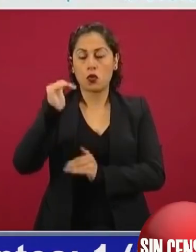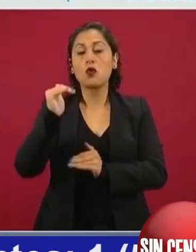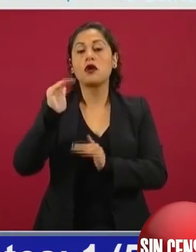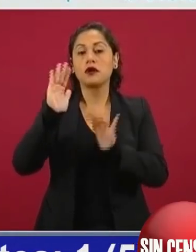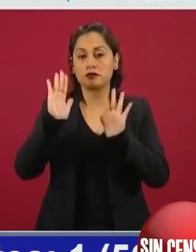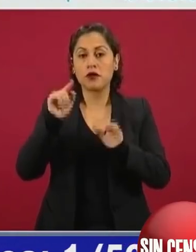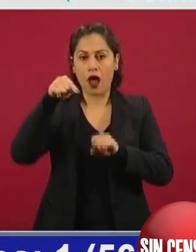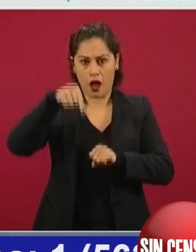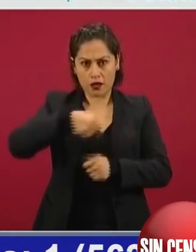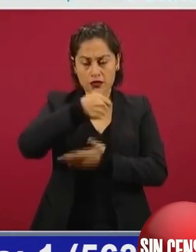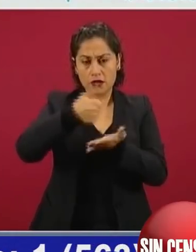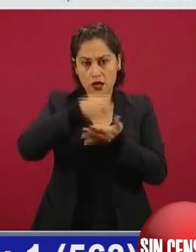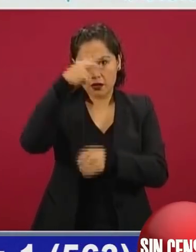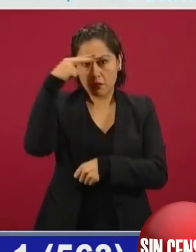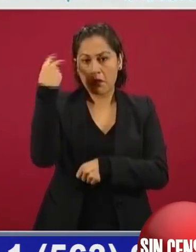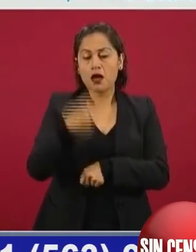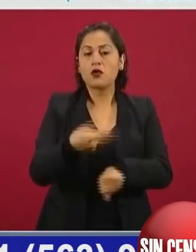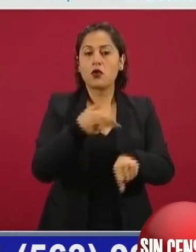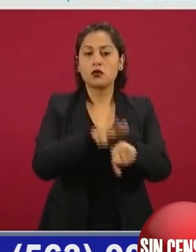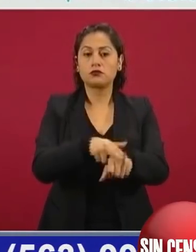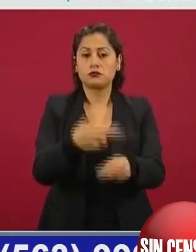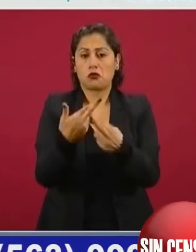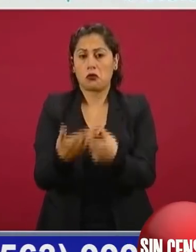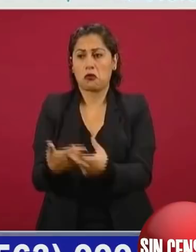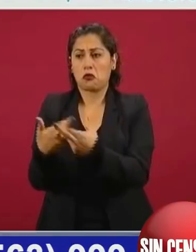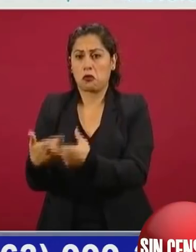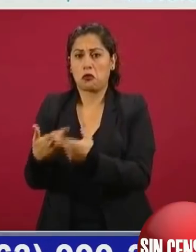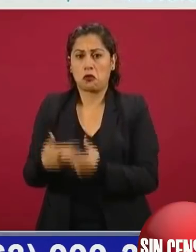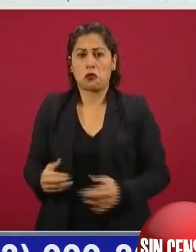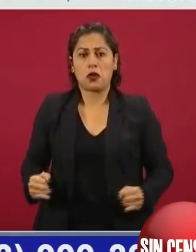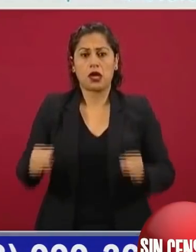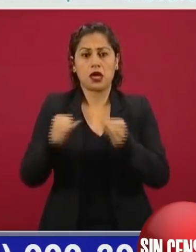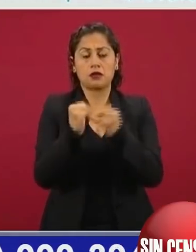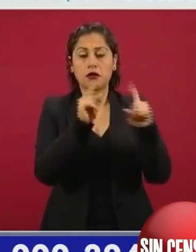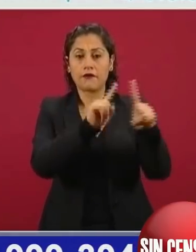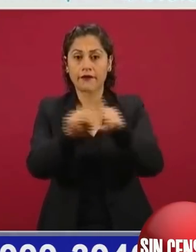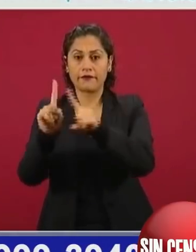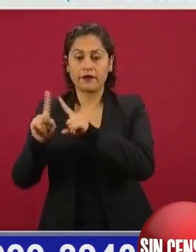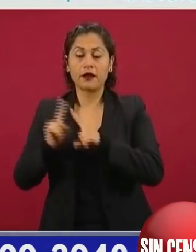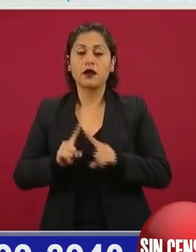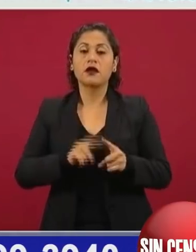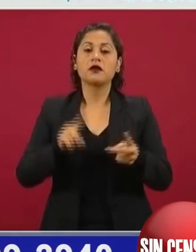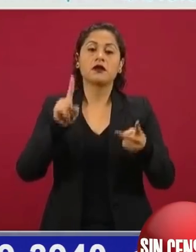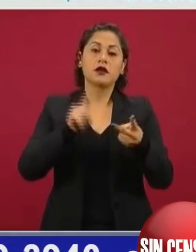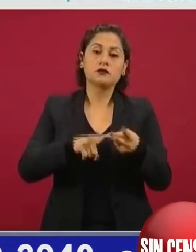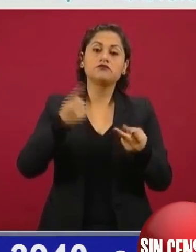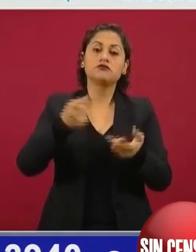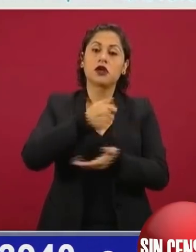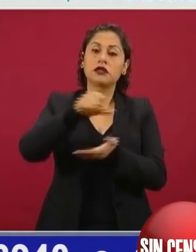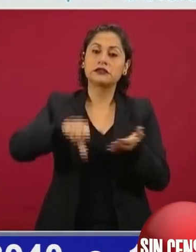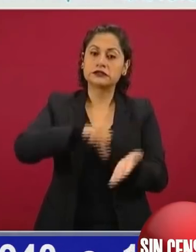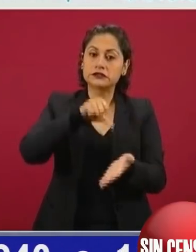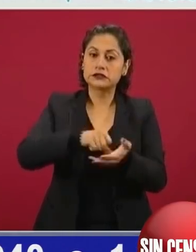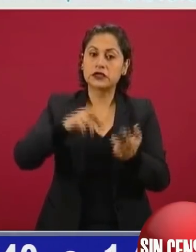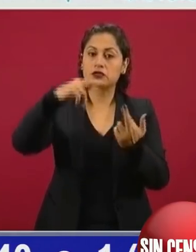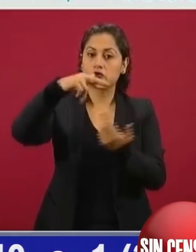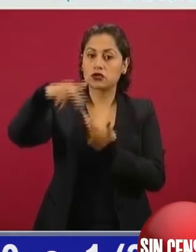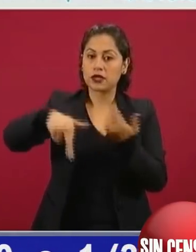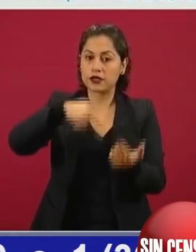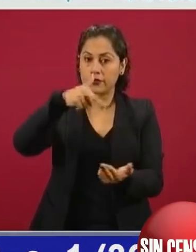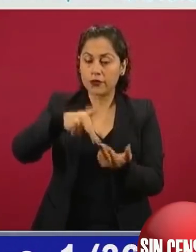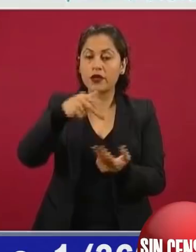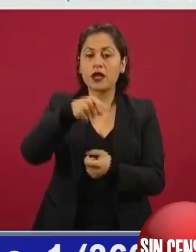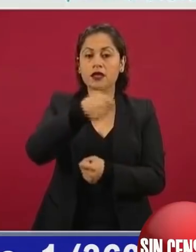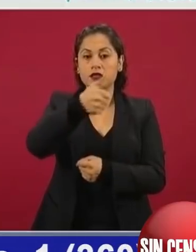en la Ciudad de México, tenemos los Institutos Nacionales de Salud, varios de los centros regionales de la Seguridad Social,